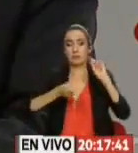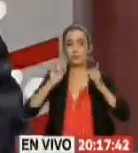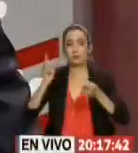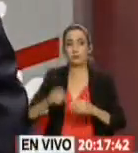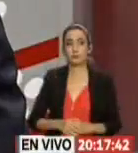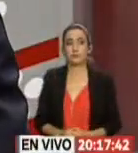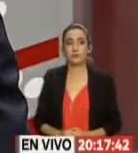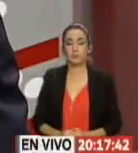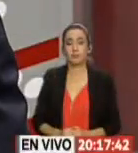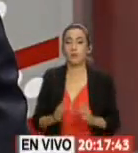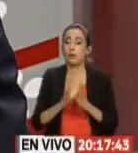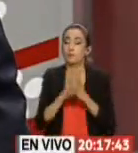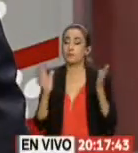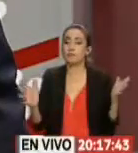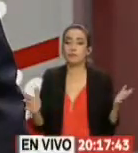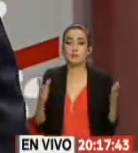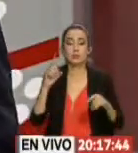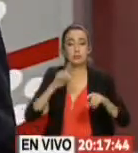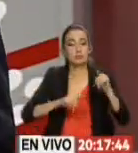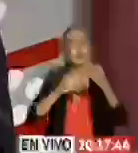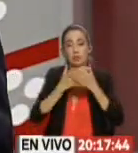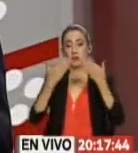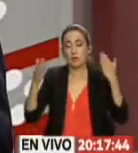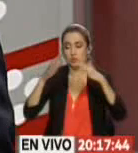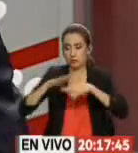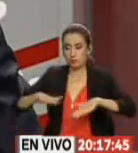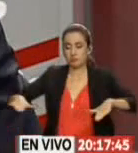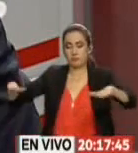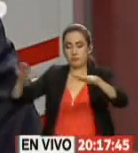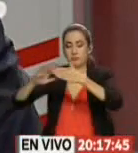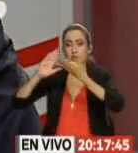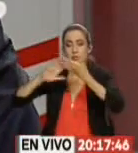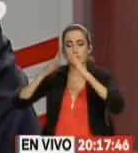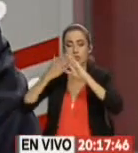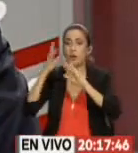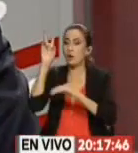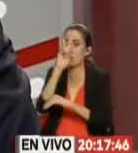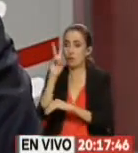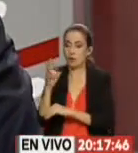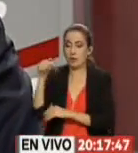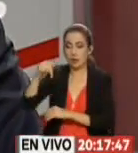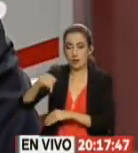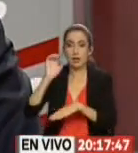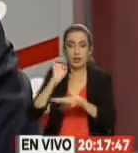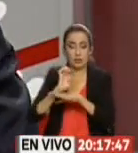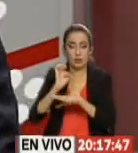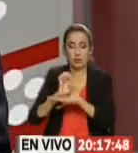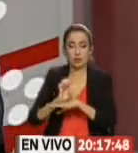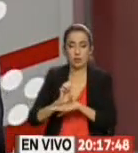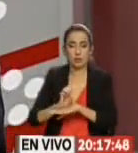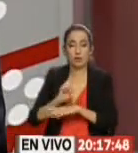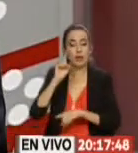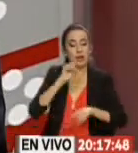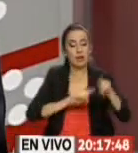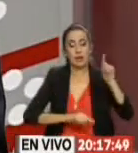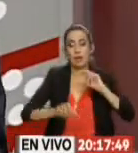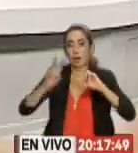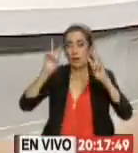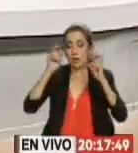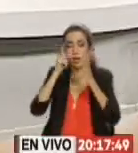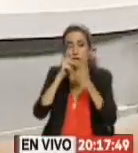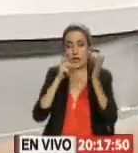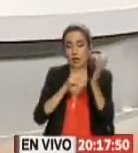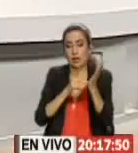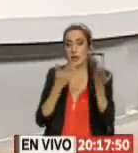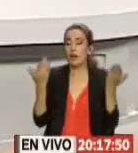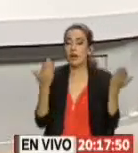Bueno, sin duda hay mucha expectativa por parte de una buena parte de la comunidad venezolana presente en nuestro país en torno a este evento que se llevará